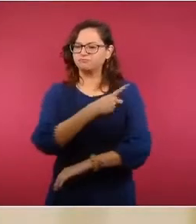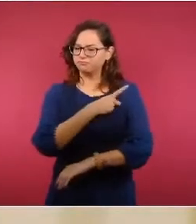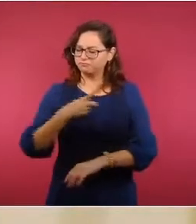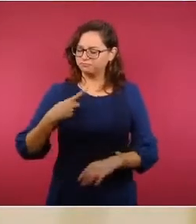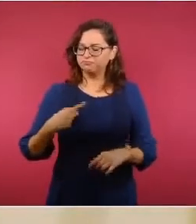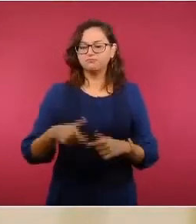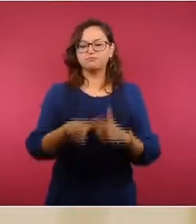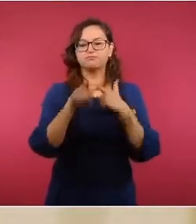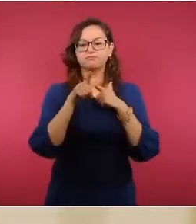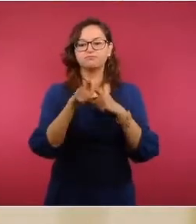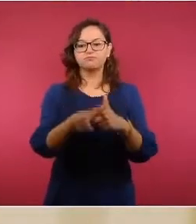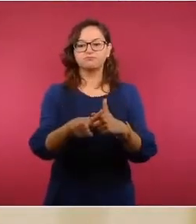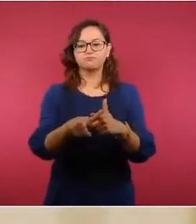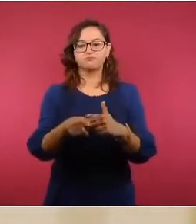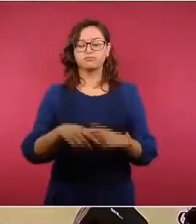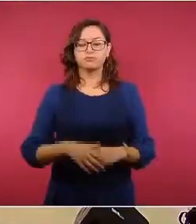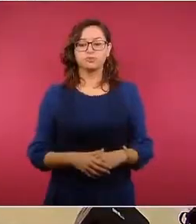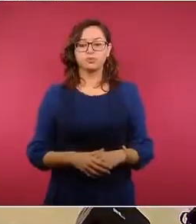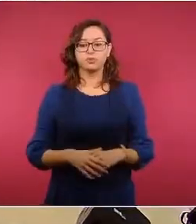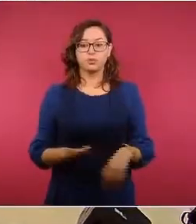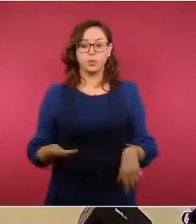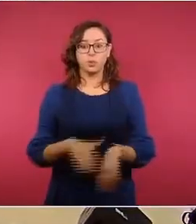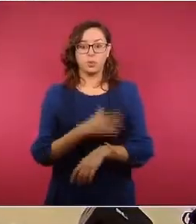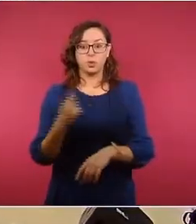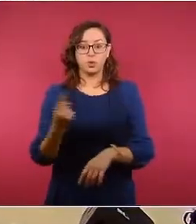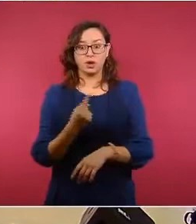porque esto